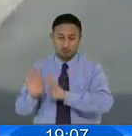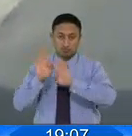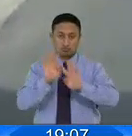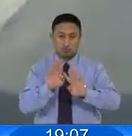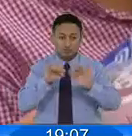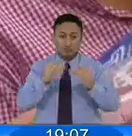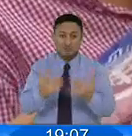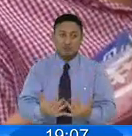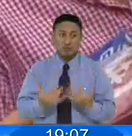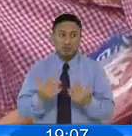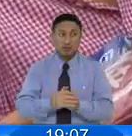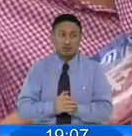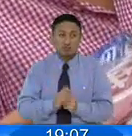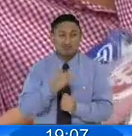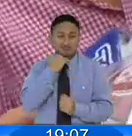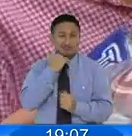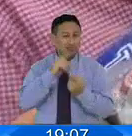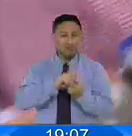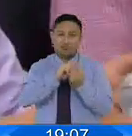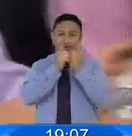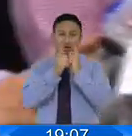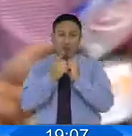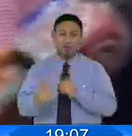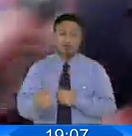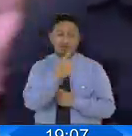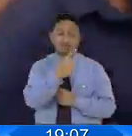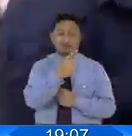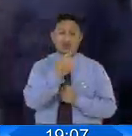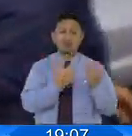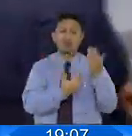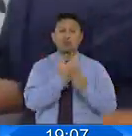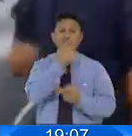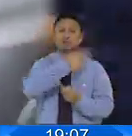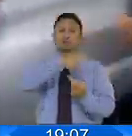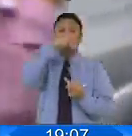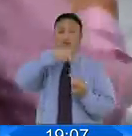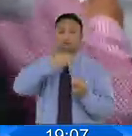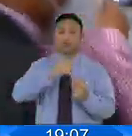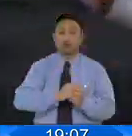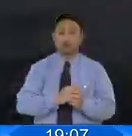espera de cualquier cambio que tome la nueva prefecta del Guayas, quien